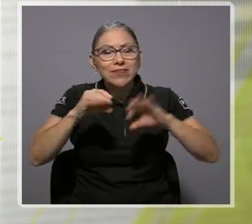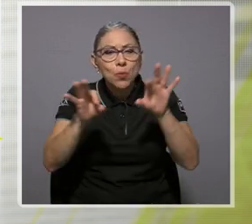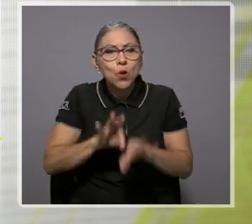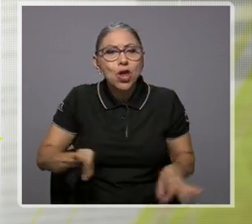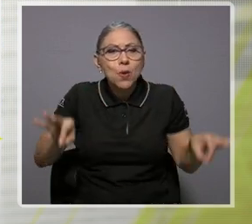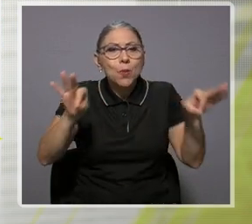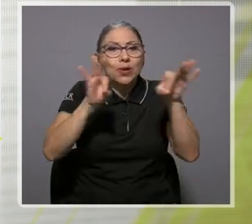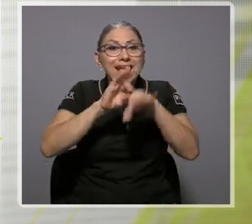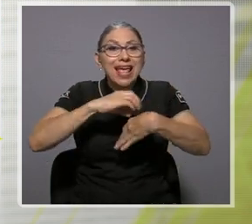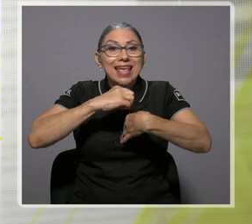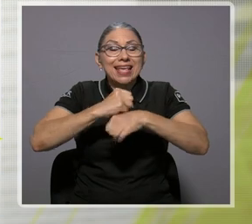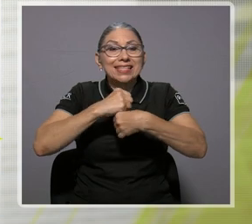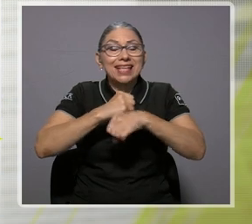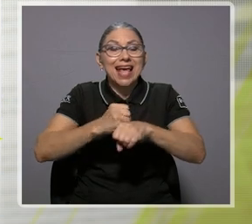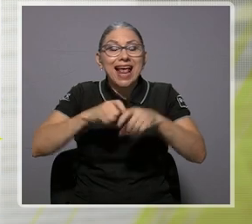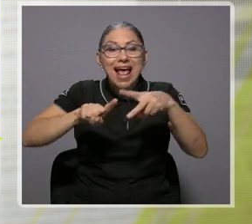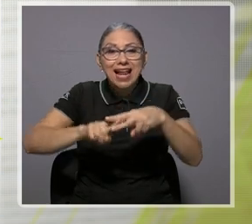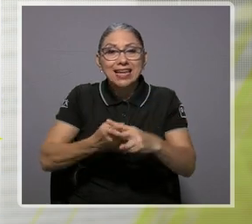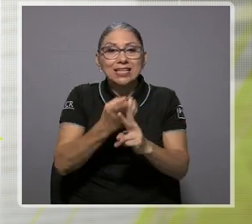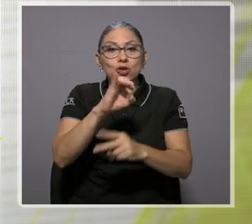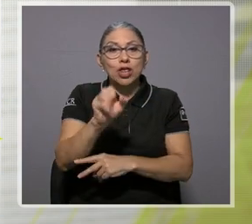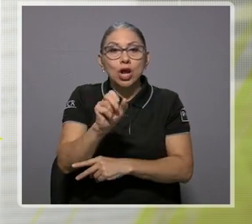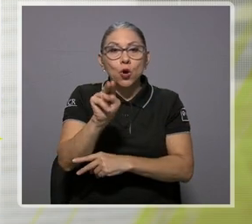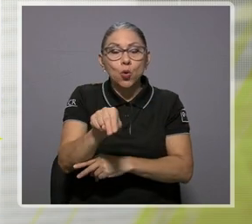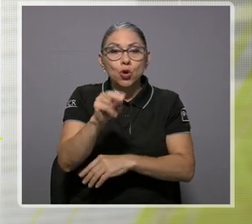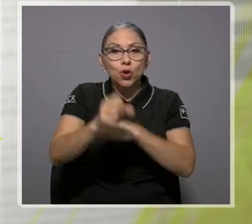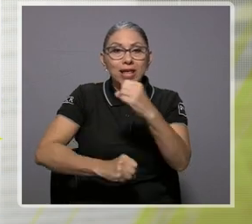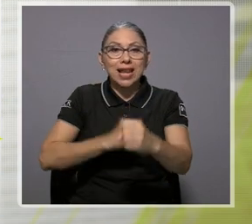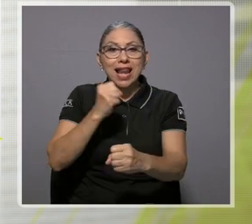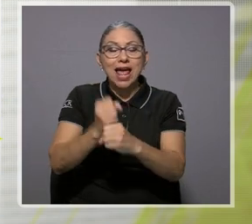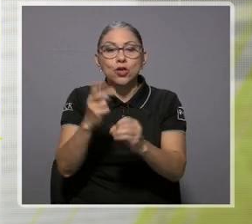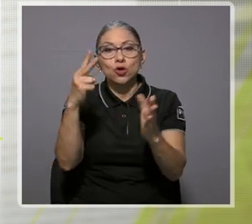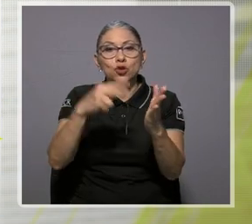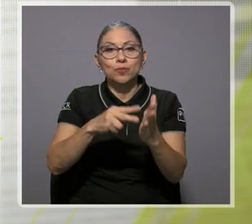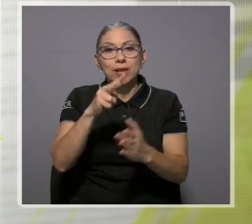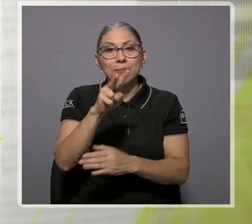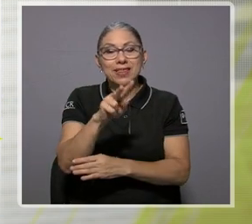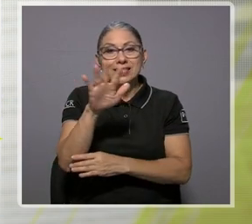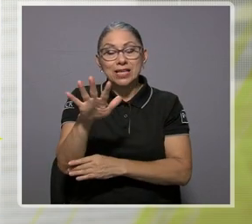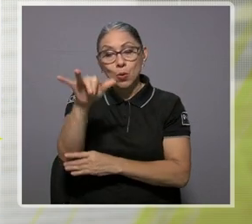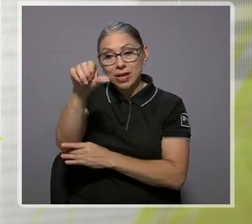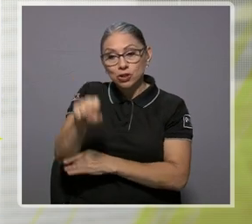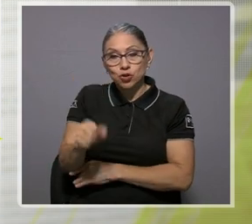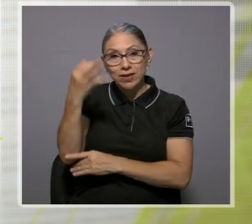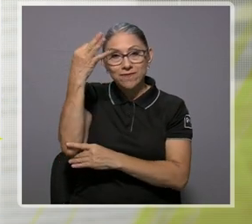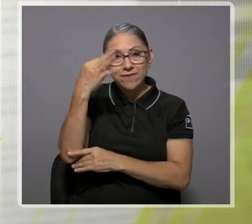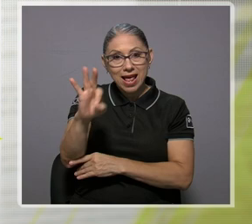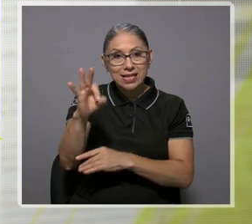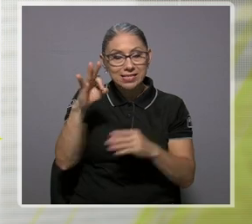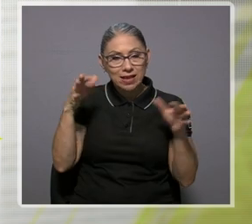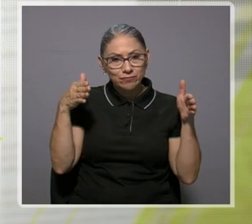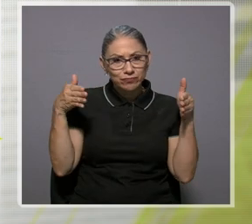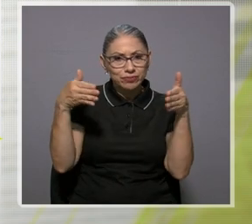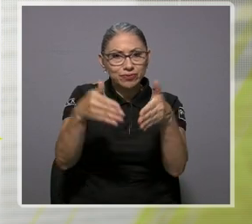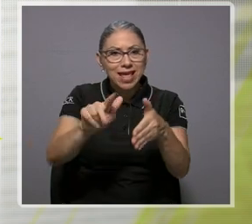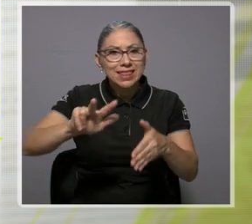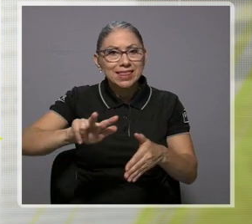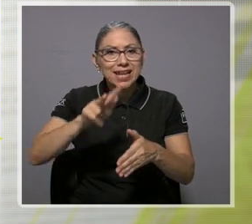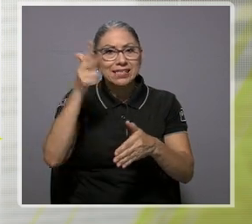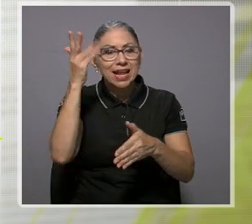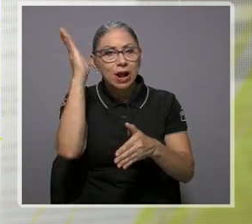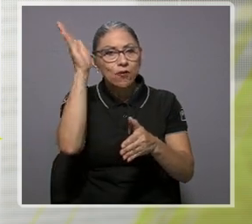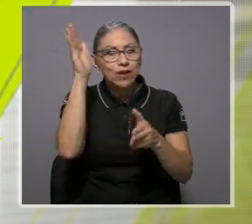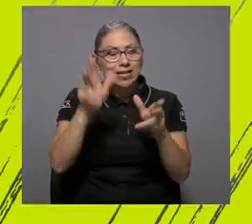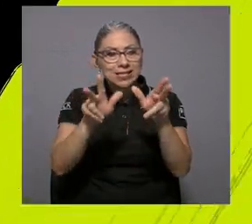lugar al inicio de junio 2025 en Niza, en el sur de Francia, en el marco de la tercera conferencia de Naciones Unidas sobre